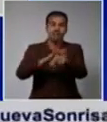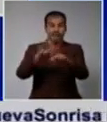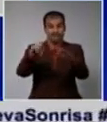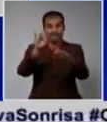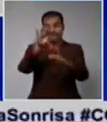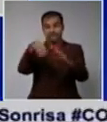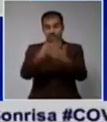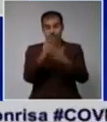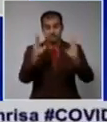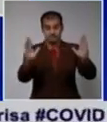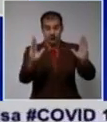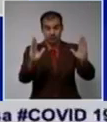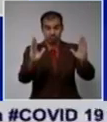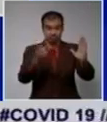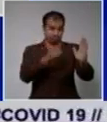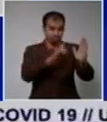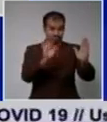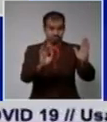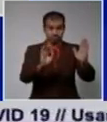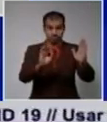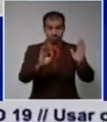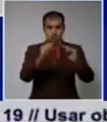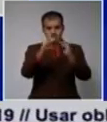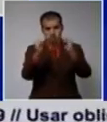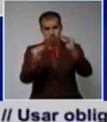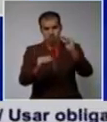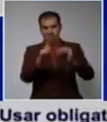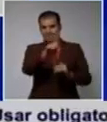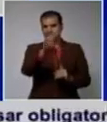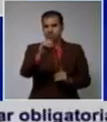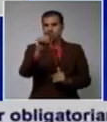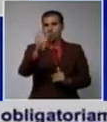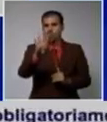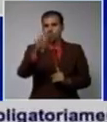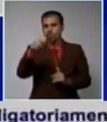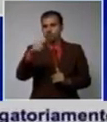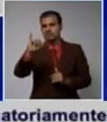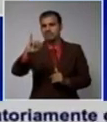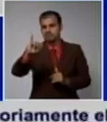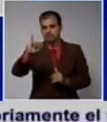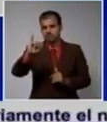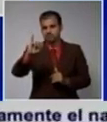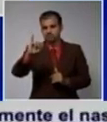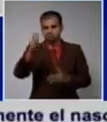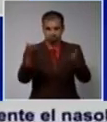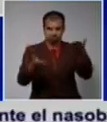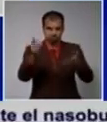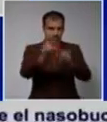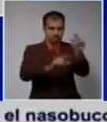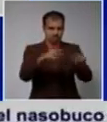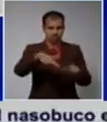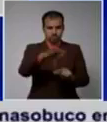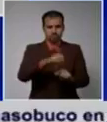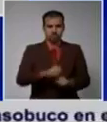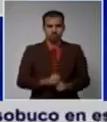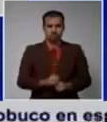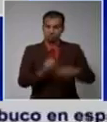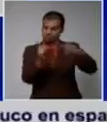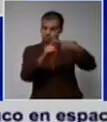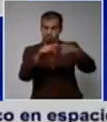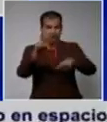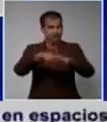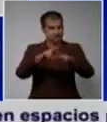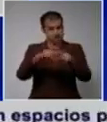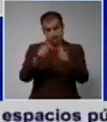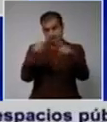a 104,6 por 100.000 habitantes. La Habana, la mayor tasa y